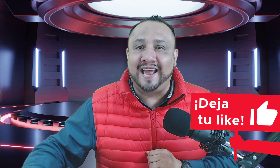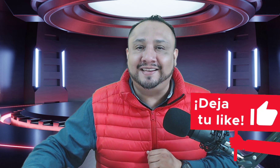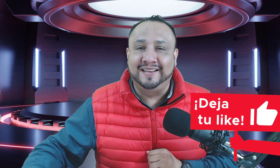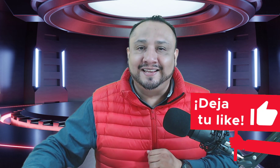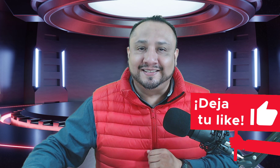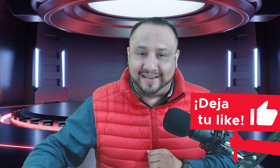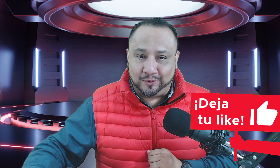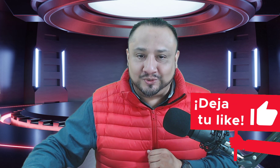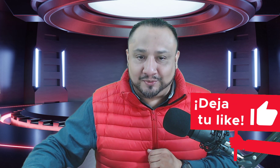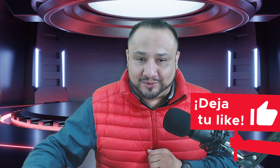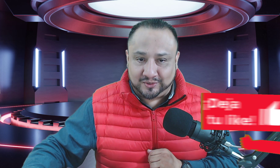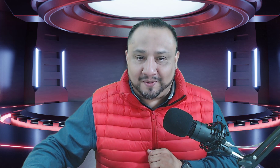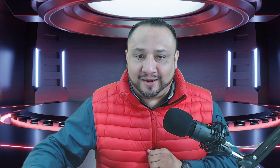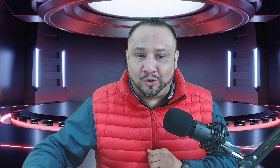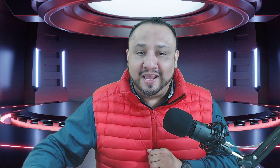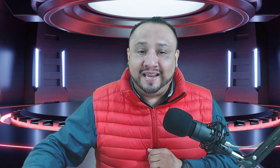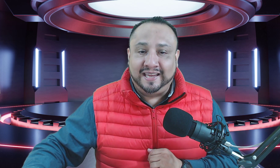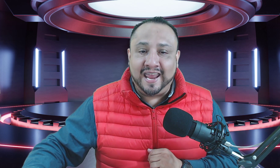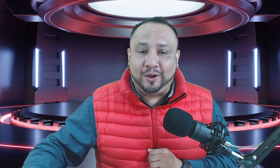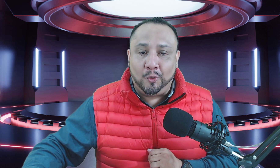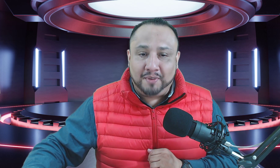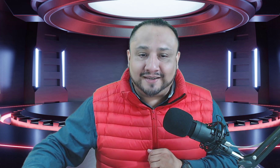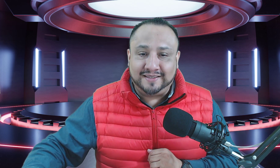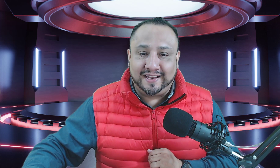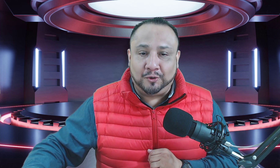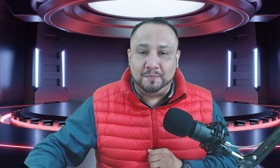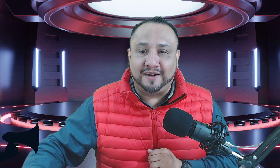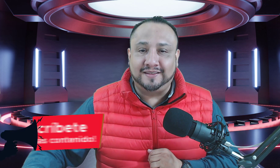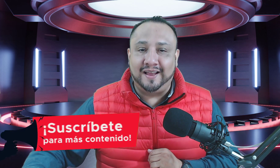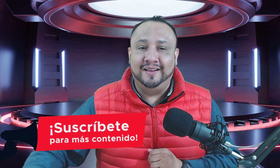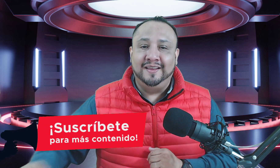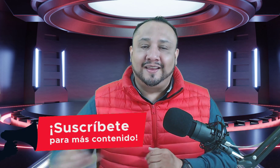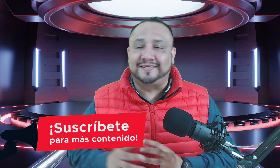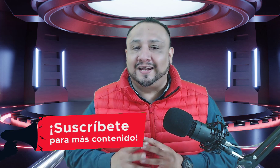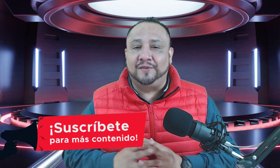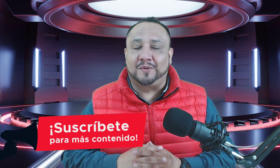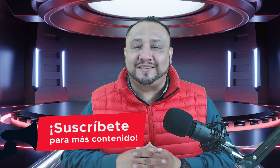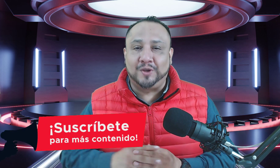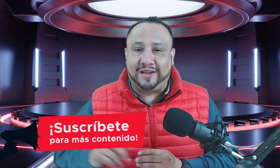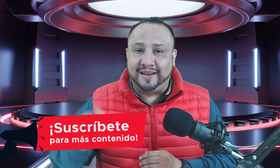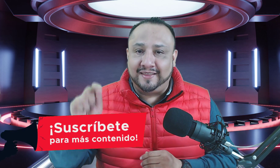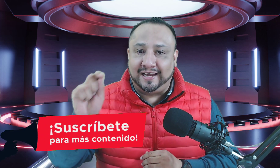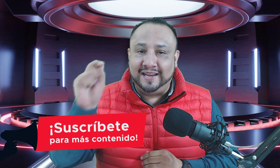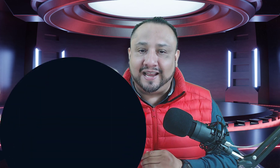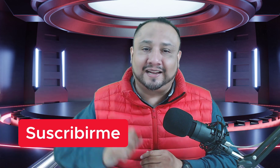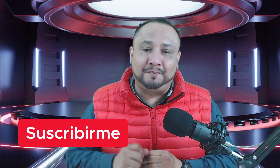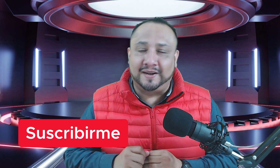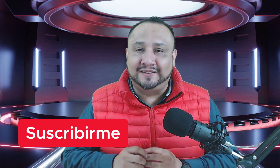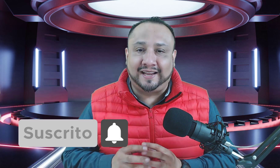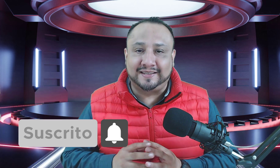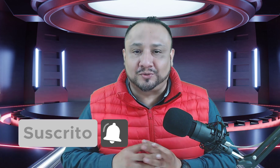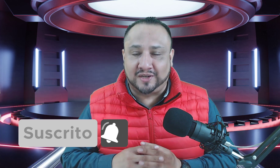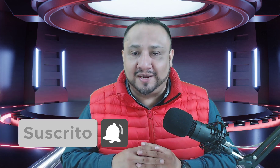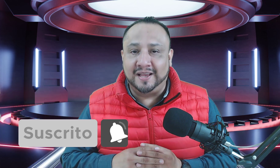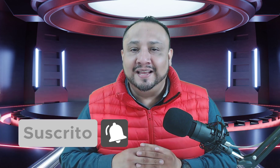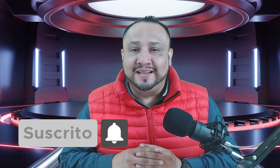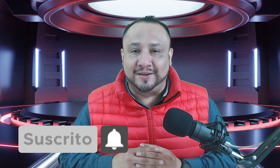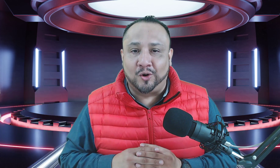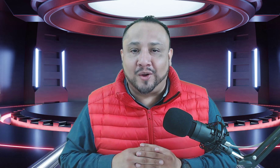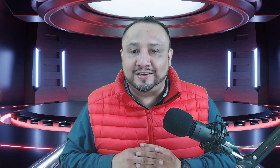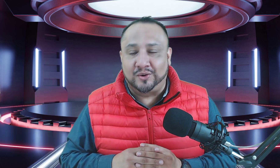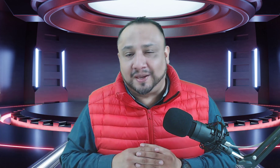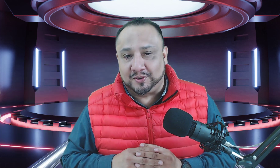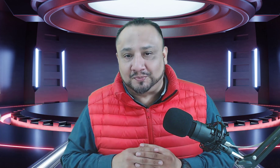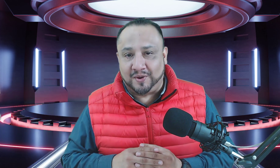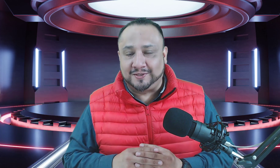ese like si le gusta nuestro trabajo, que comparta la información, que le dé clic a la campanita, que se suscriba si